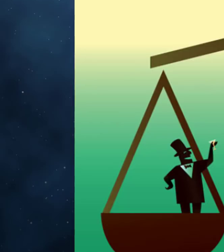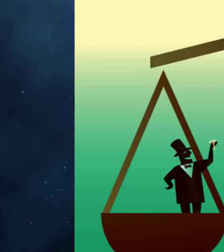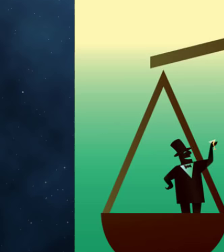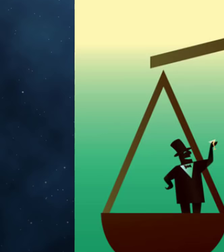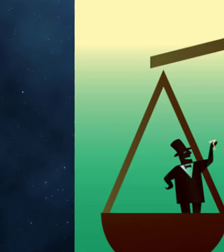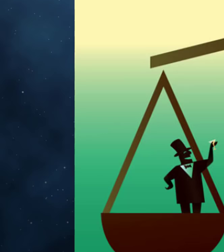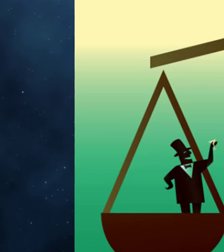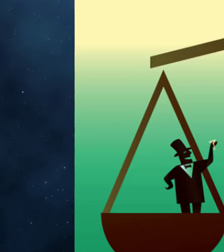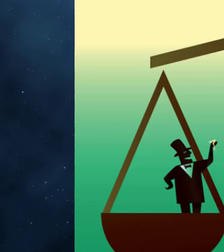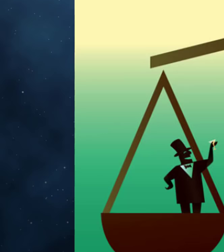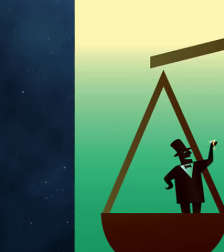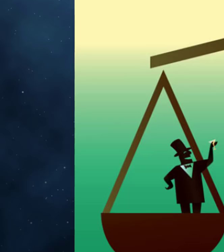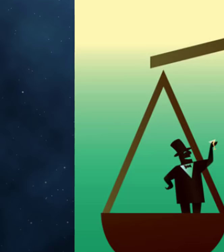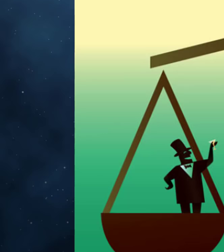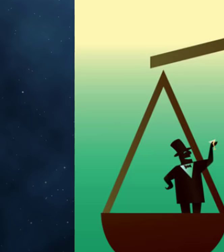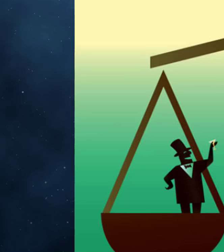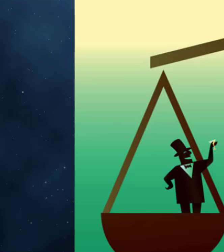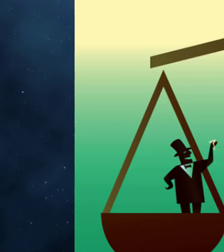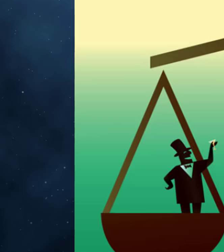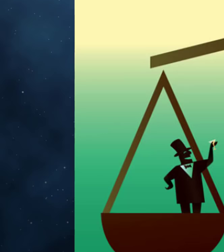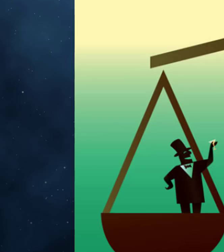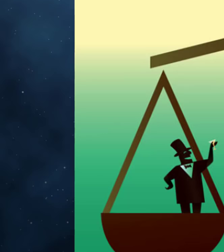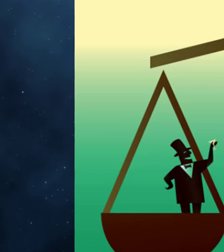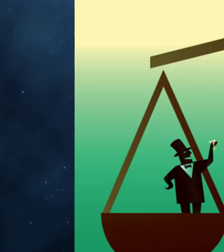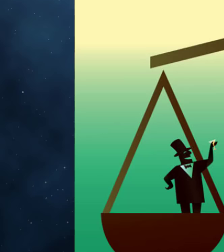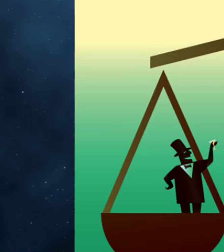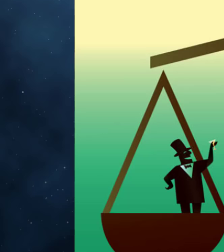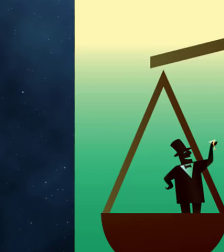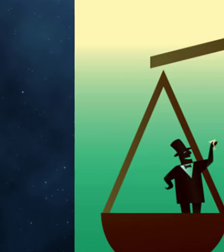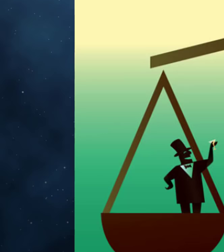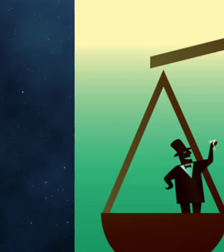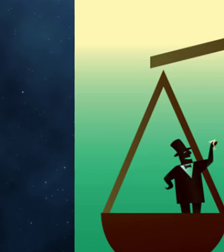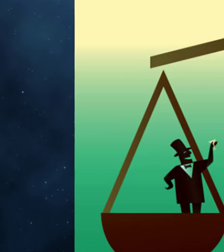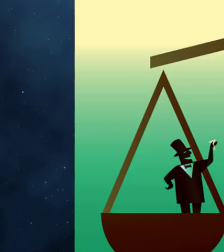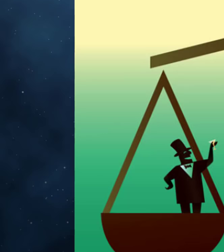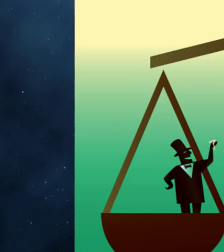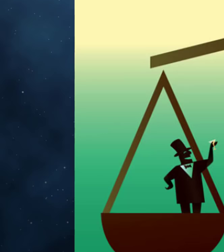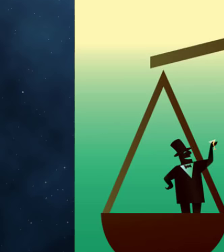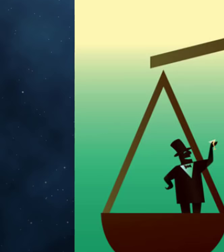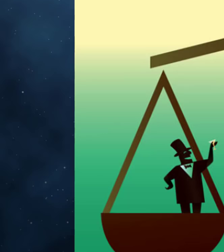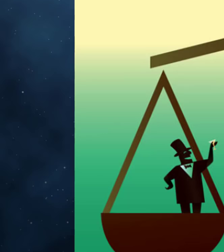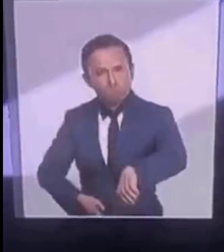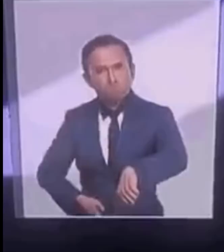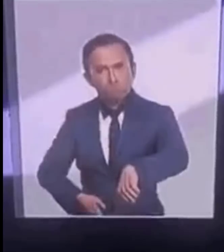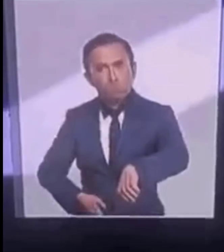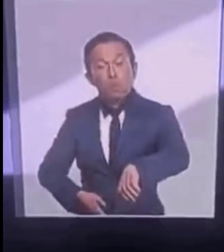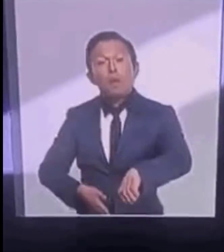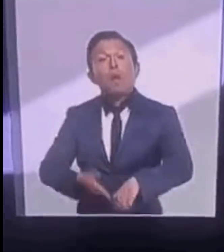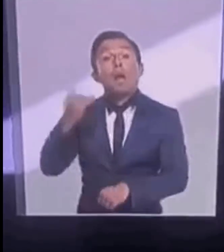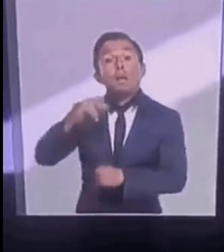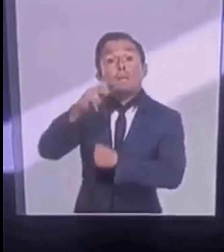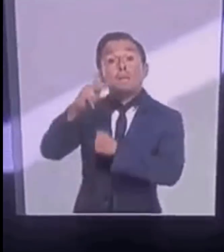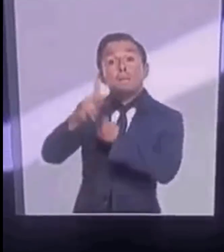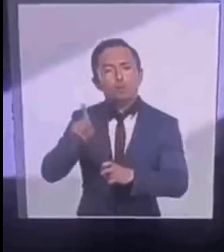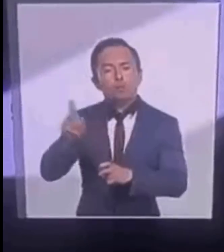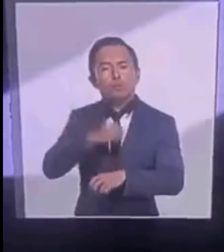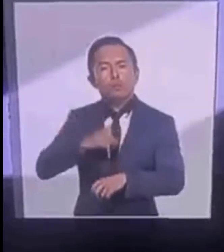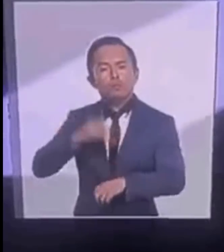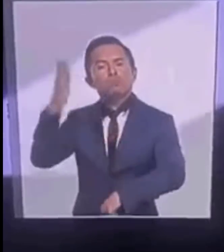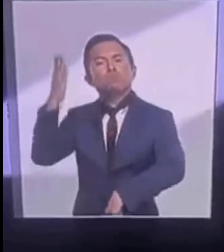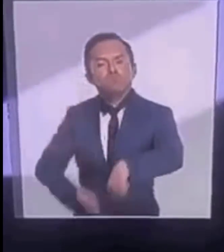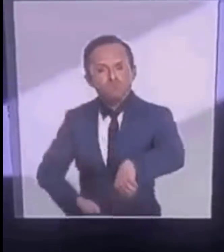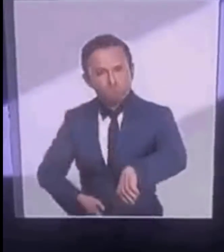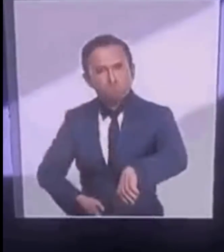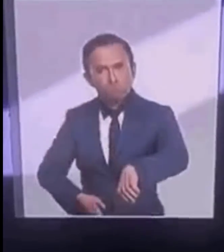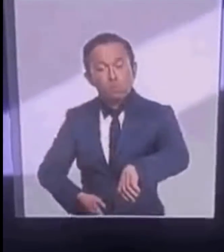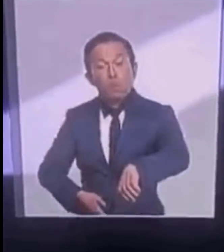concentrada en una élite local, es completamente inviable aplicar esta ley. Los únicos países que aplican